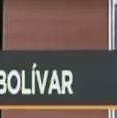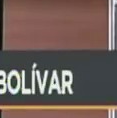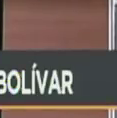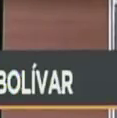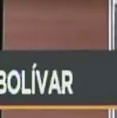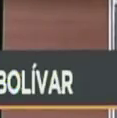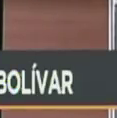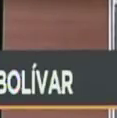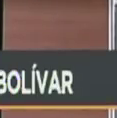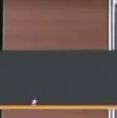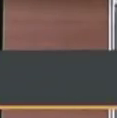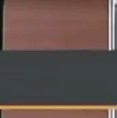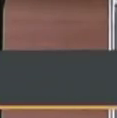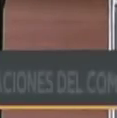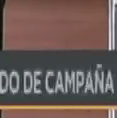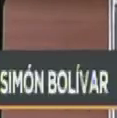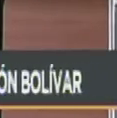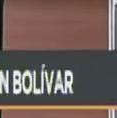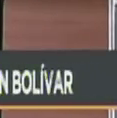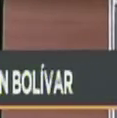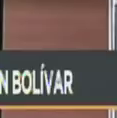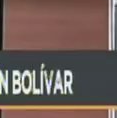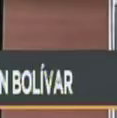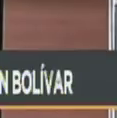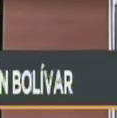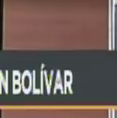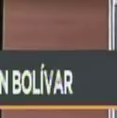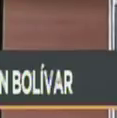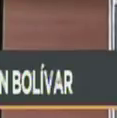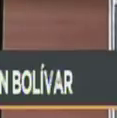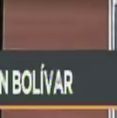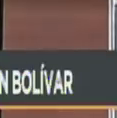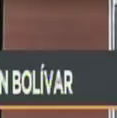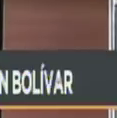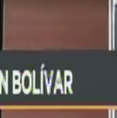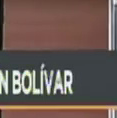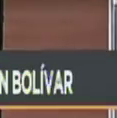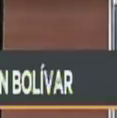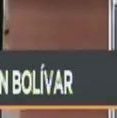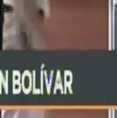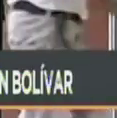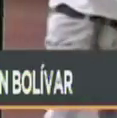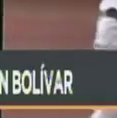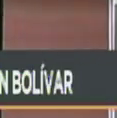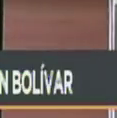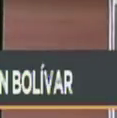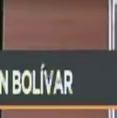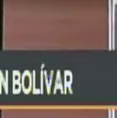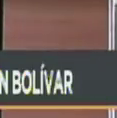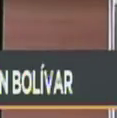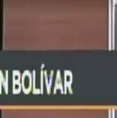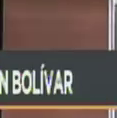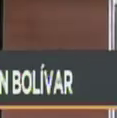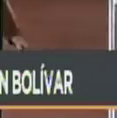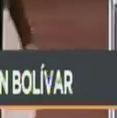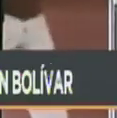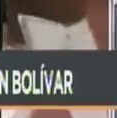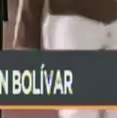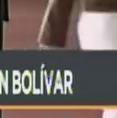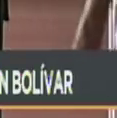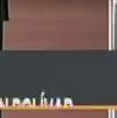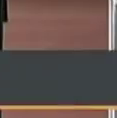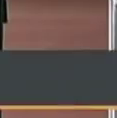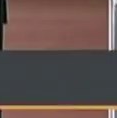martes pasado a las 12 del mediodía. El candidato de la patria, Nicolás Maduro Moros, se